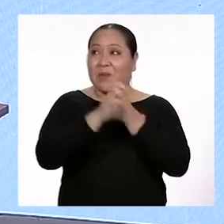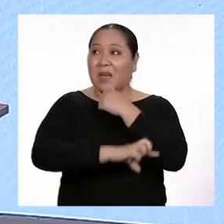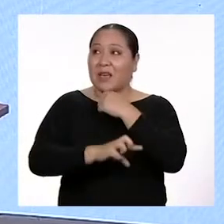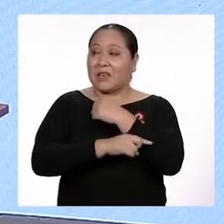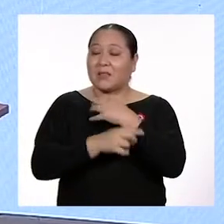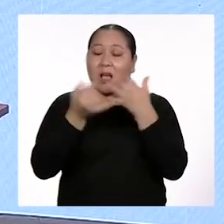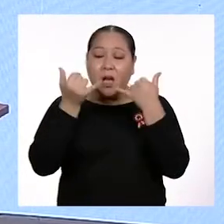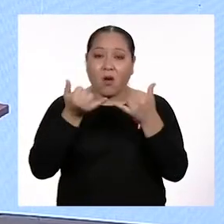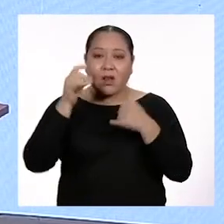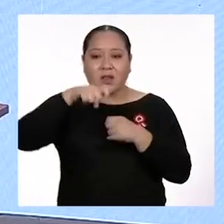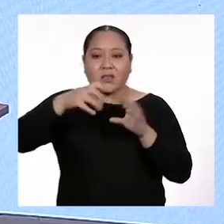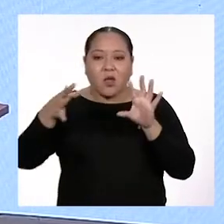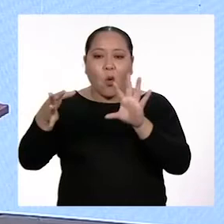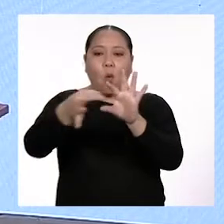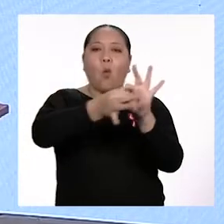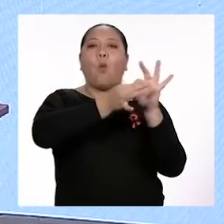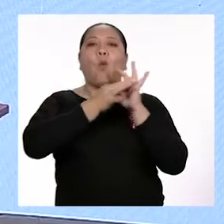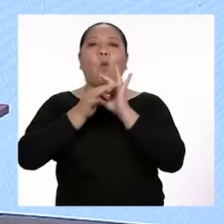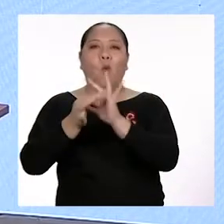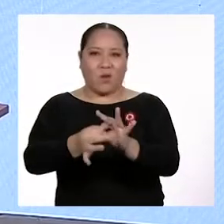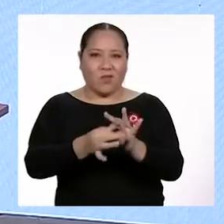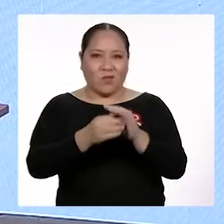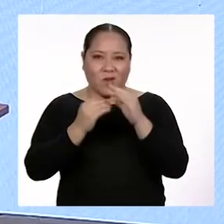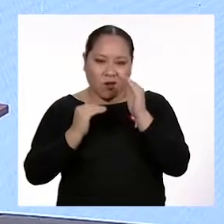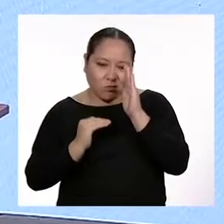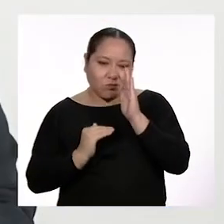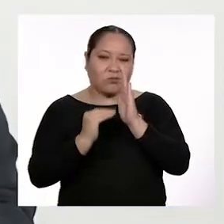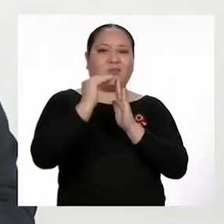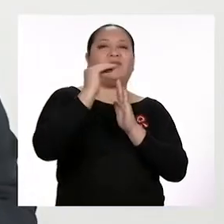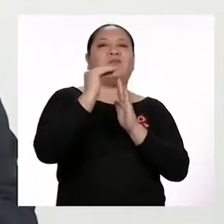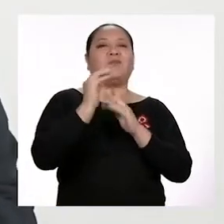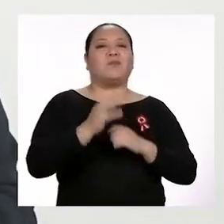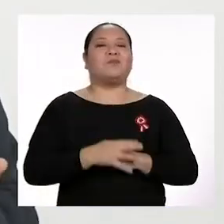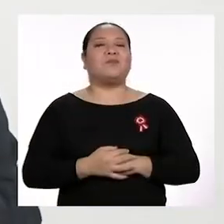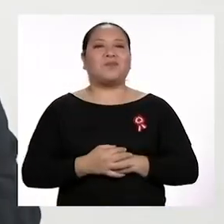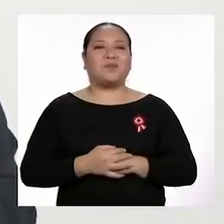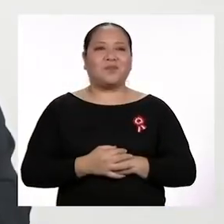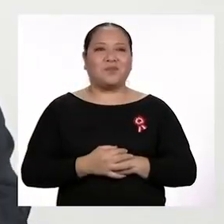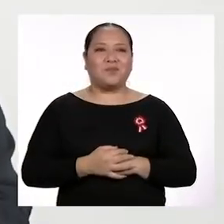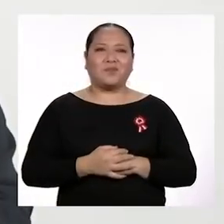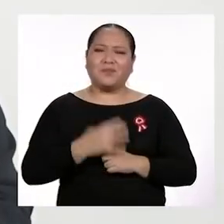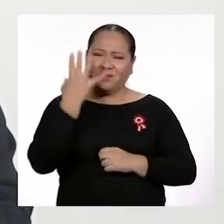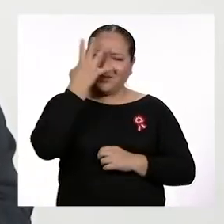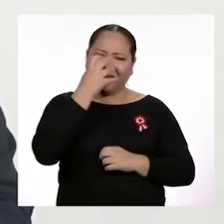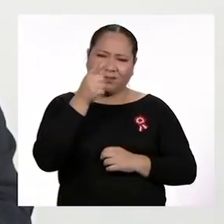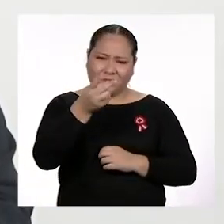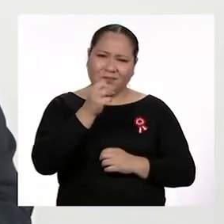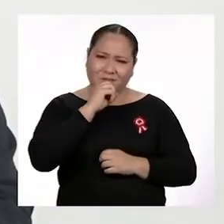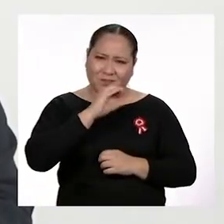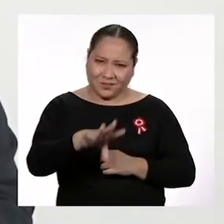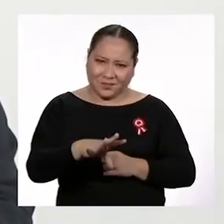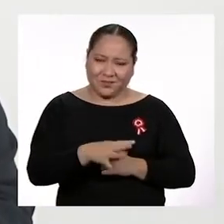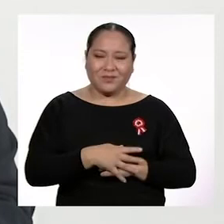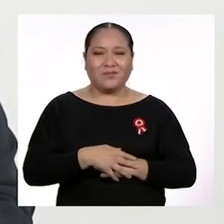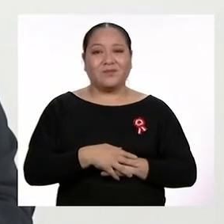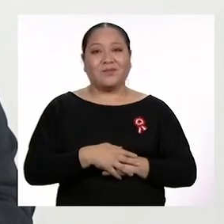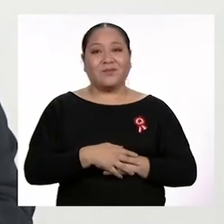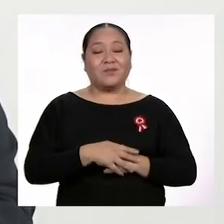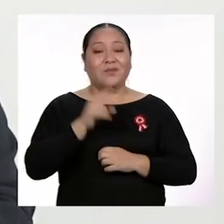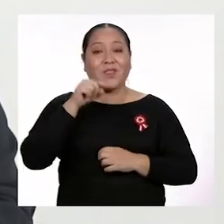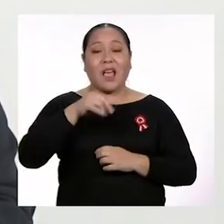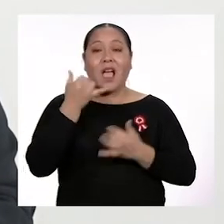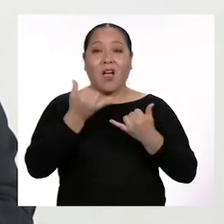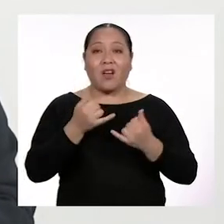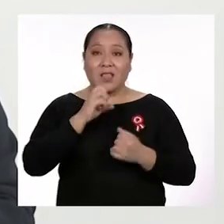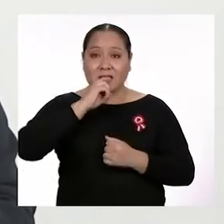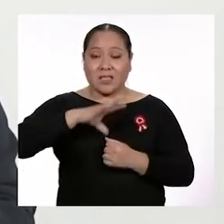necesita que estemos unidas y unidos para salir adelante. Qué bonito lo que dices, Yaremis. Y hablando de